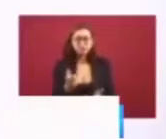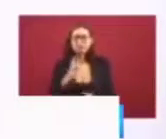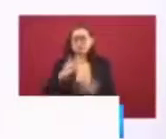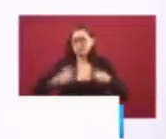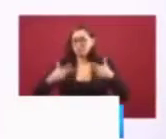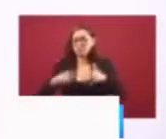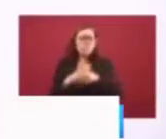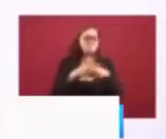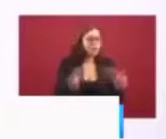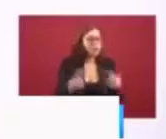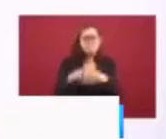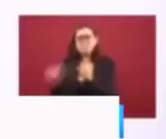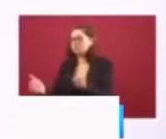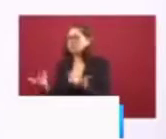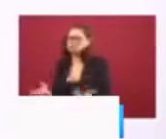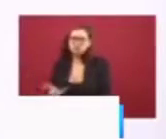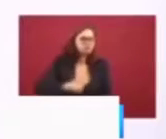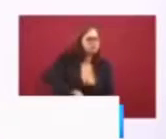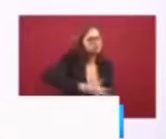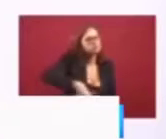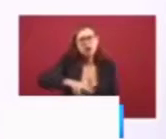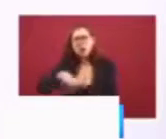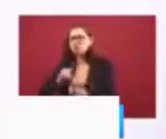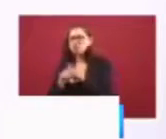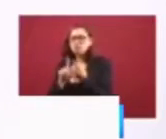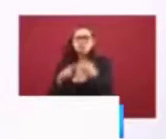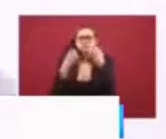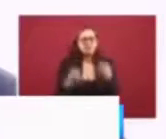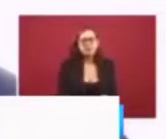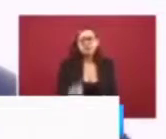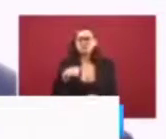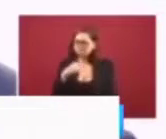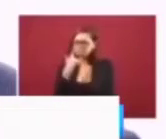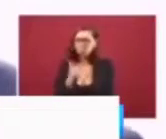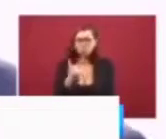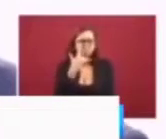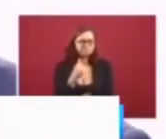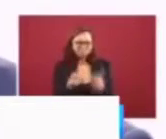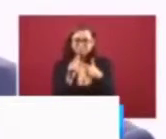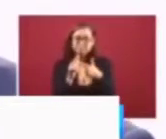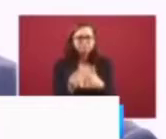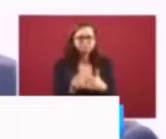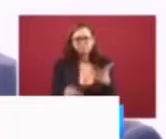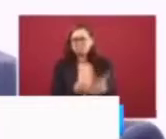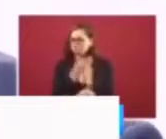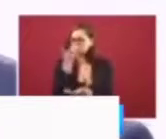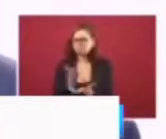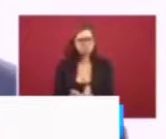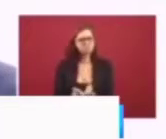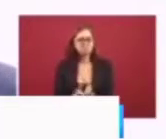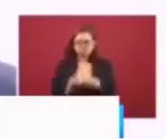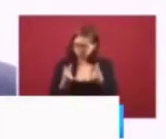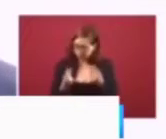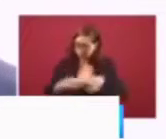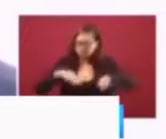de ellas es que efectivamente, como usted lo dice, son mecanismos de distribución, de